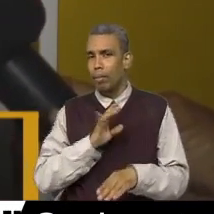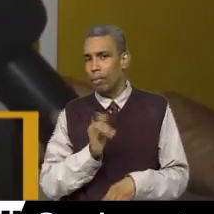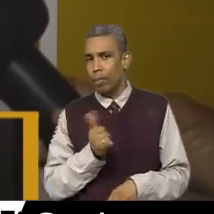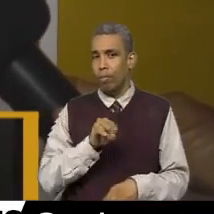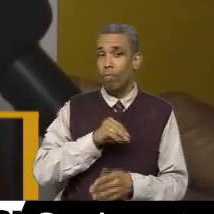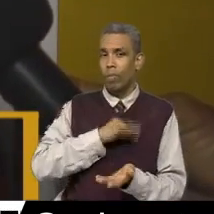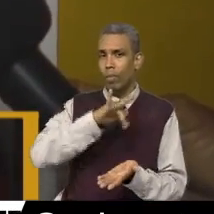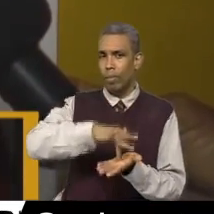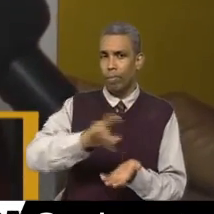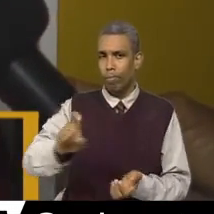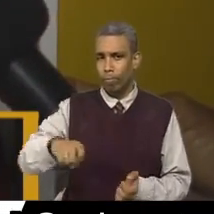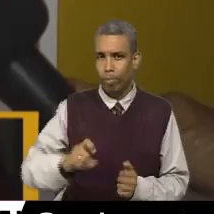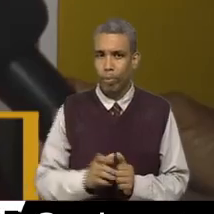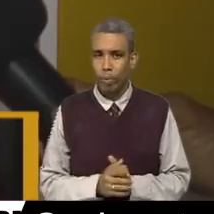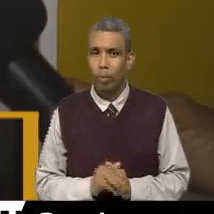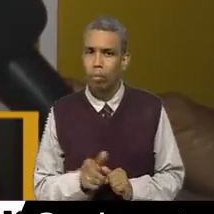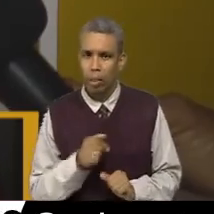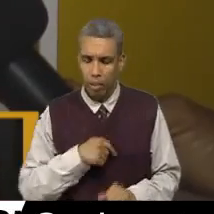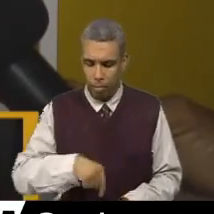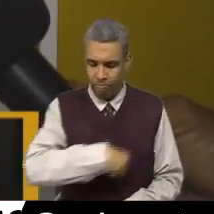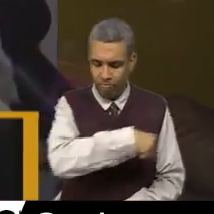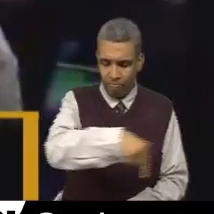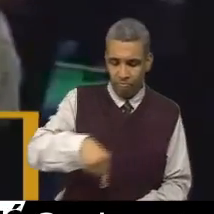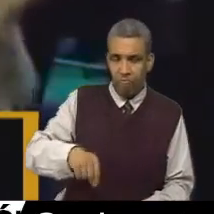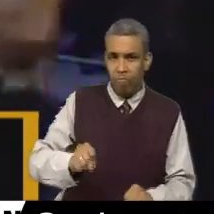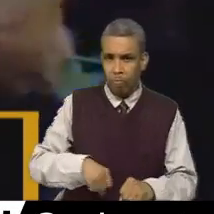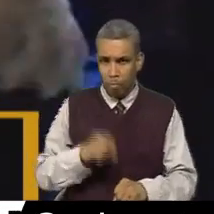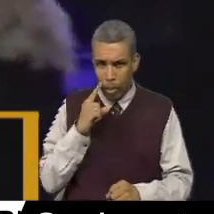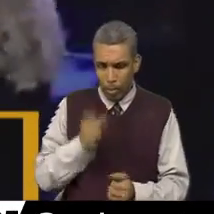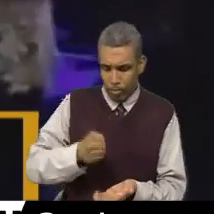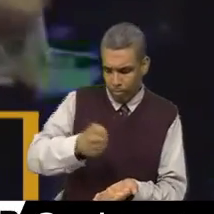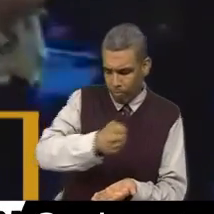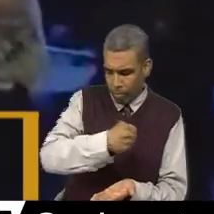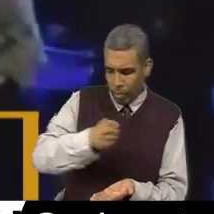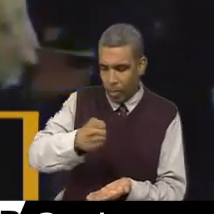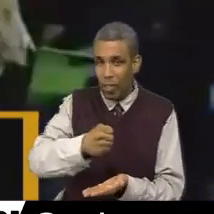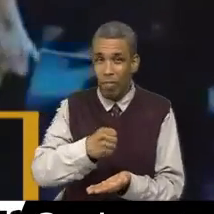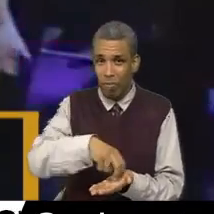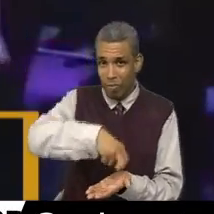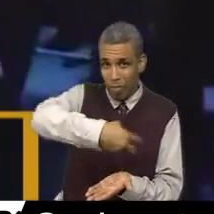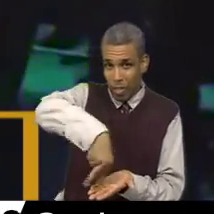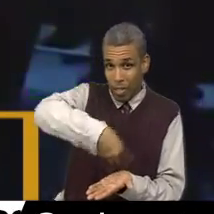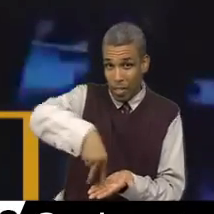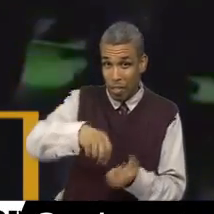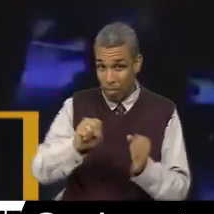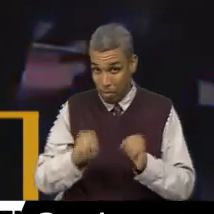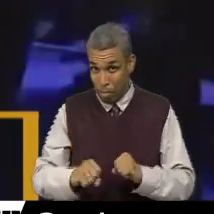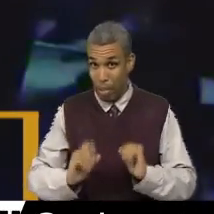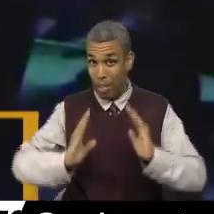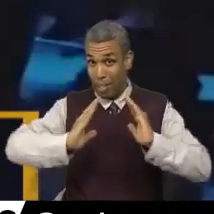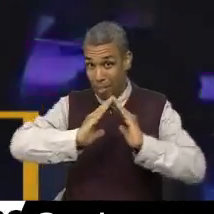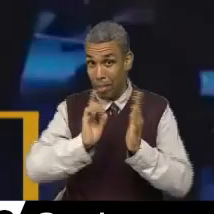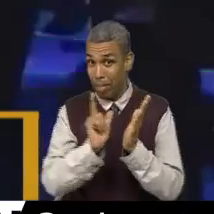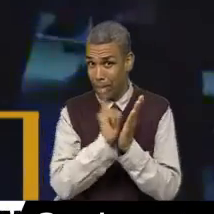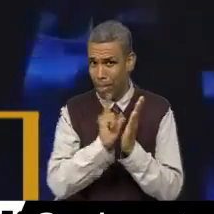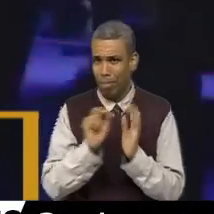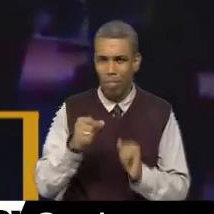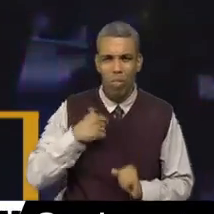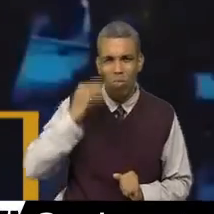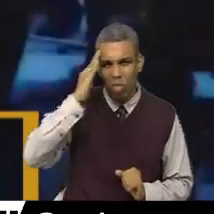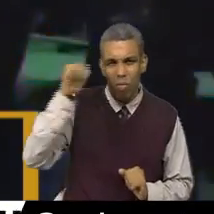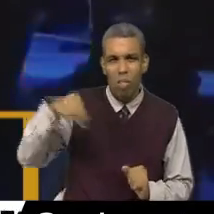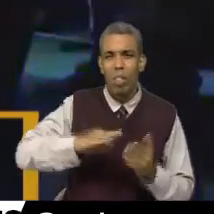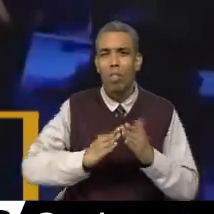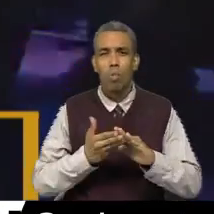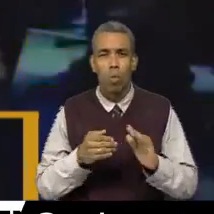Cultural Salsa al Barrio, este bonito espacio que vamos a abrir a la ciudad, dejándole un legado a Barranca Bermeja, que también es salsera. Este espacio se irá abriendo, es el